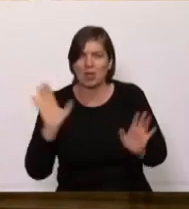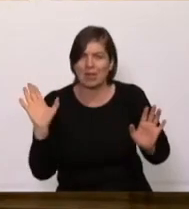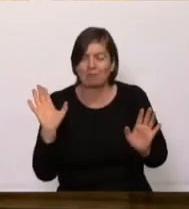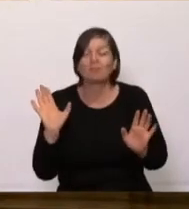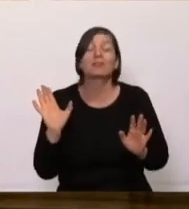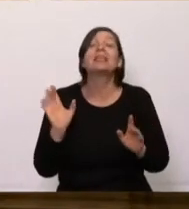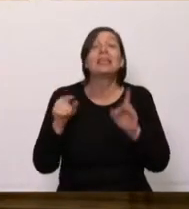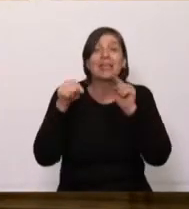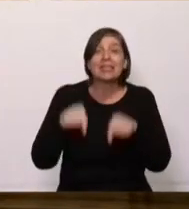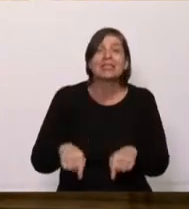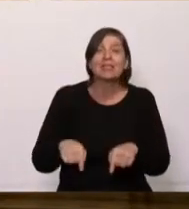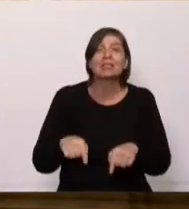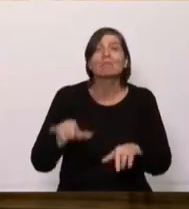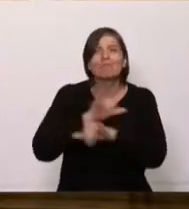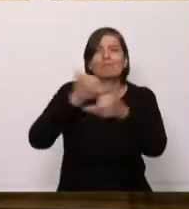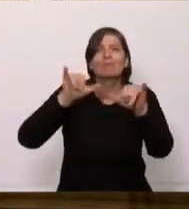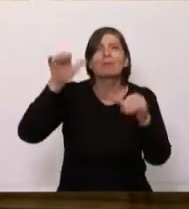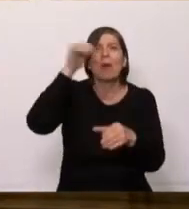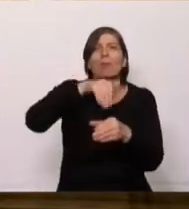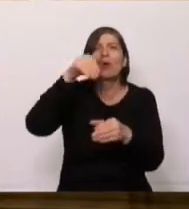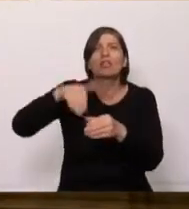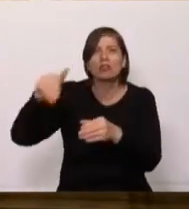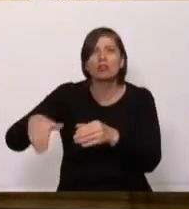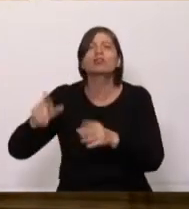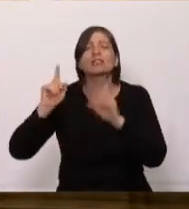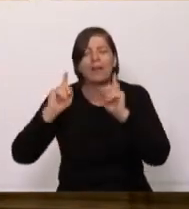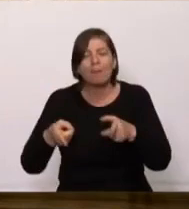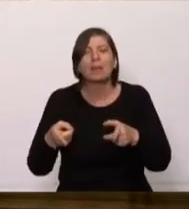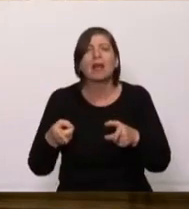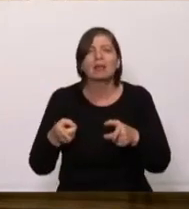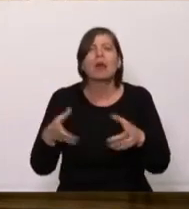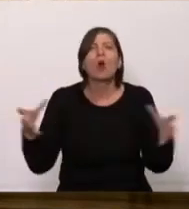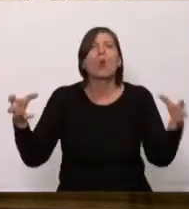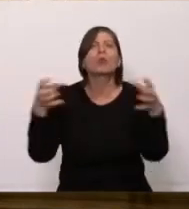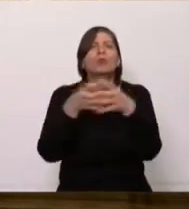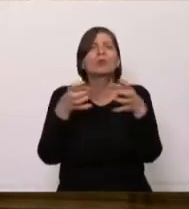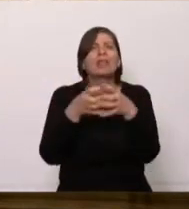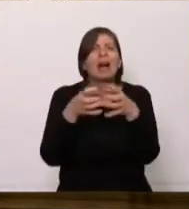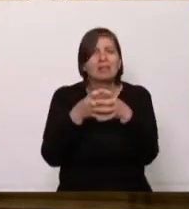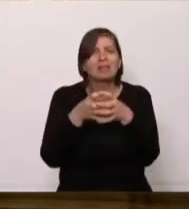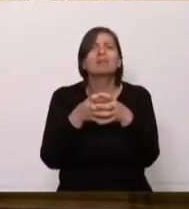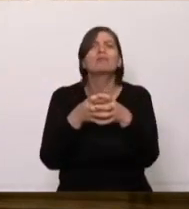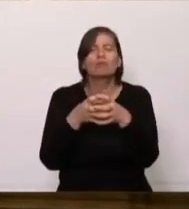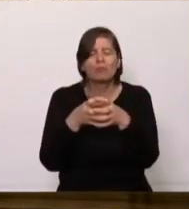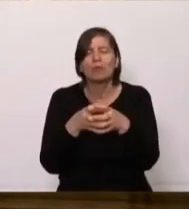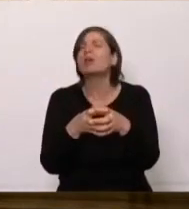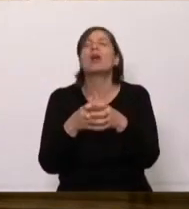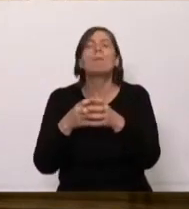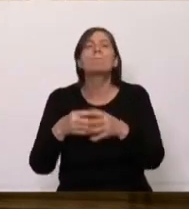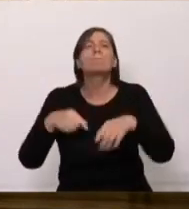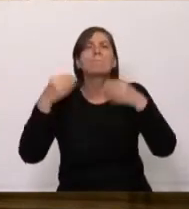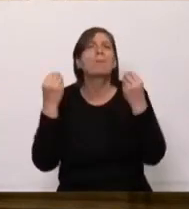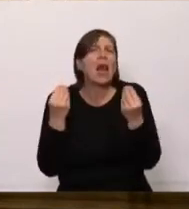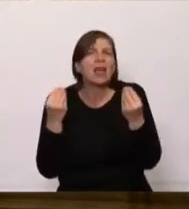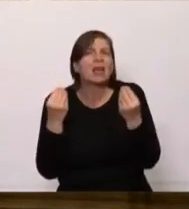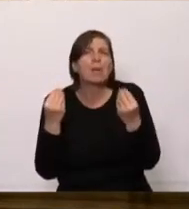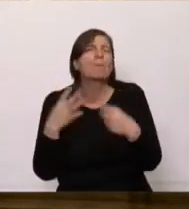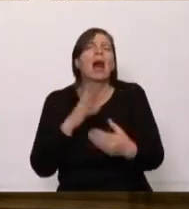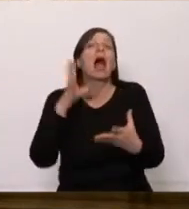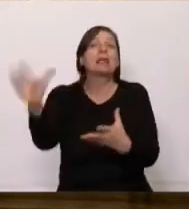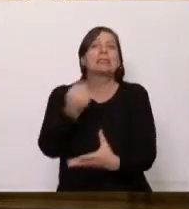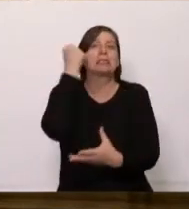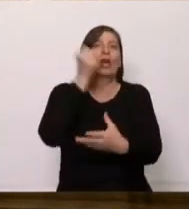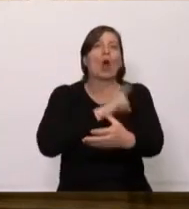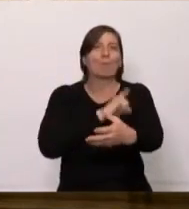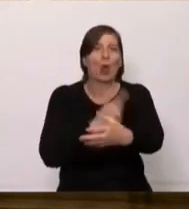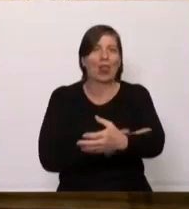Y hemos visto también en esta campaña electoral esto de juntarse con tal de tener el